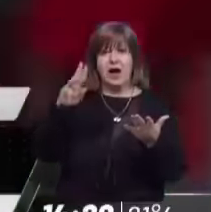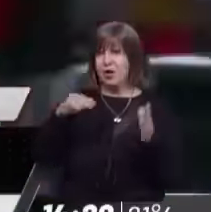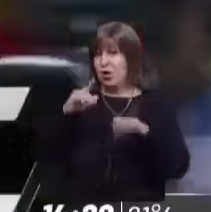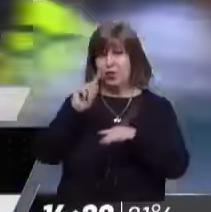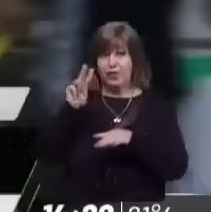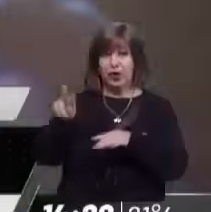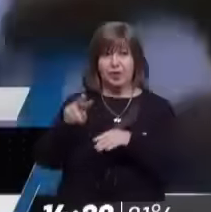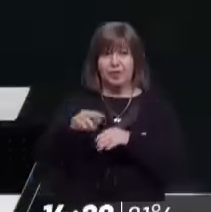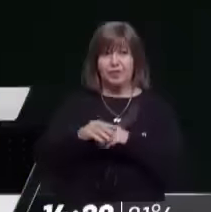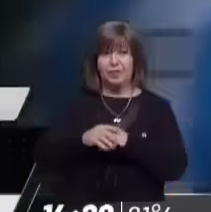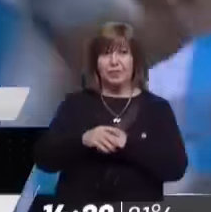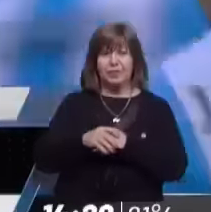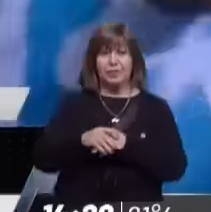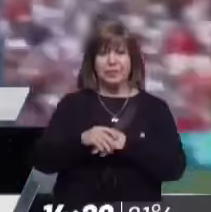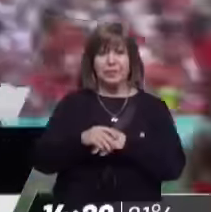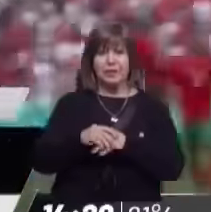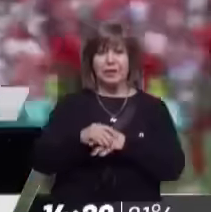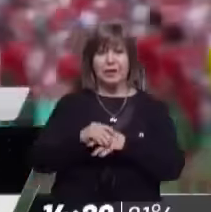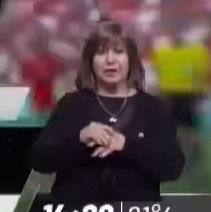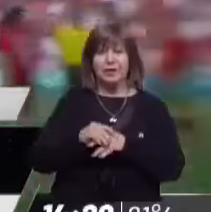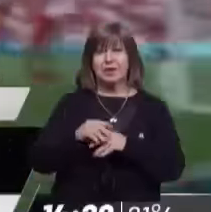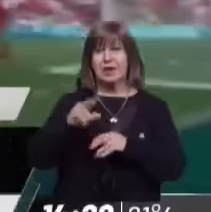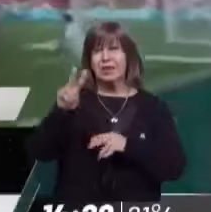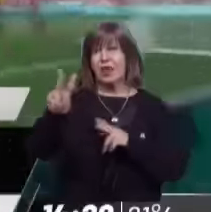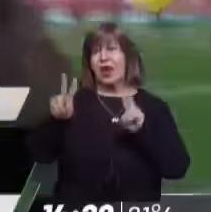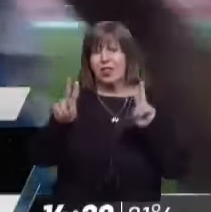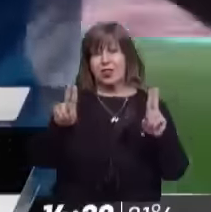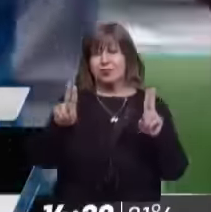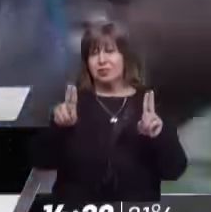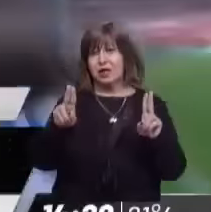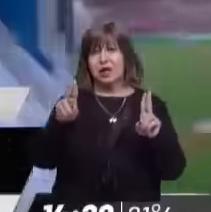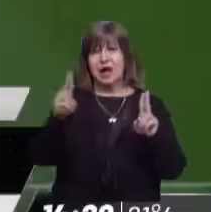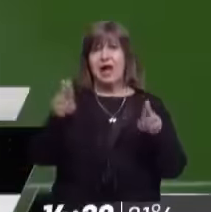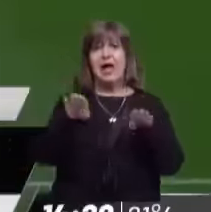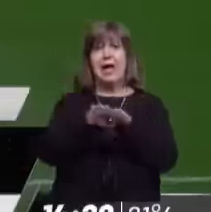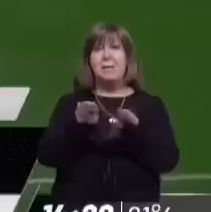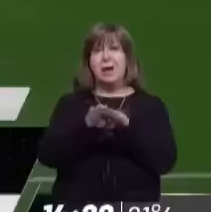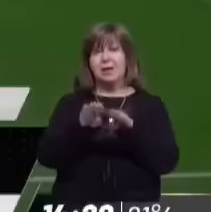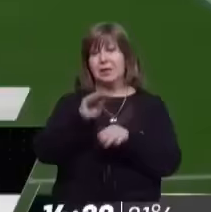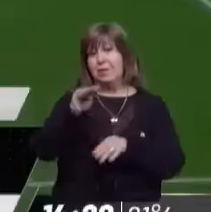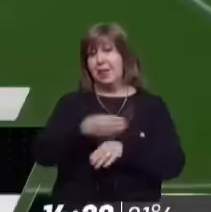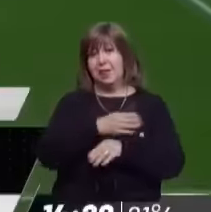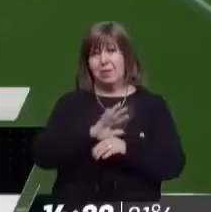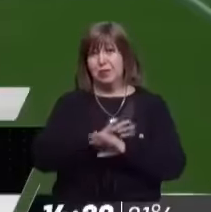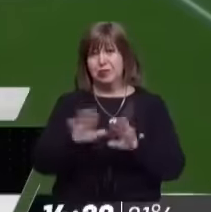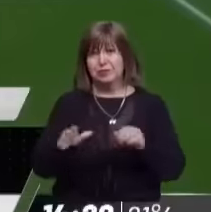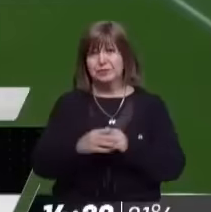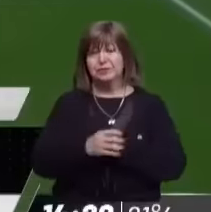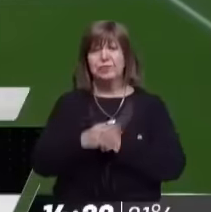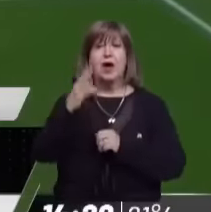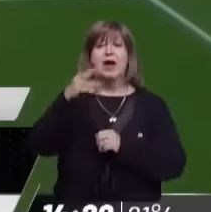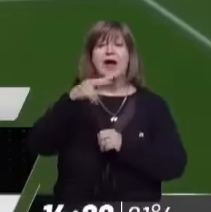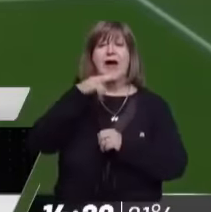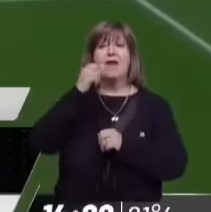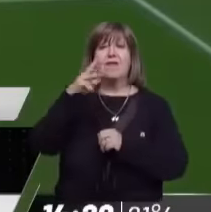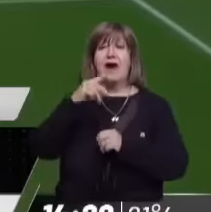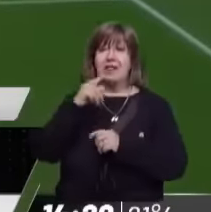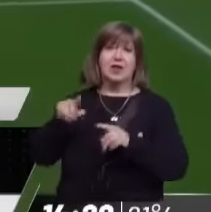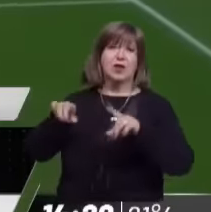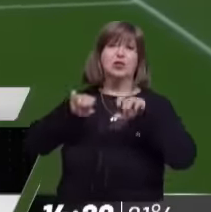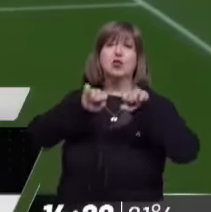Después. Ve lo que les conviene. Después entonces, de eso. Ay, me acabo de enojar mucho. Sí, lo ven en el VAR, le cobran offside al